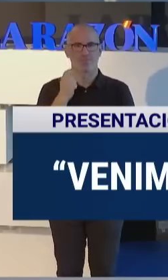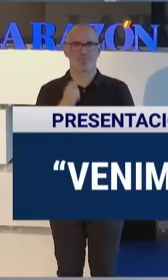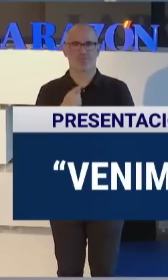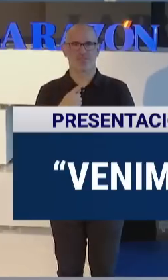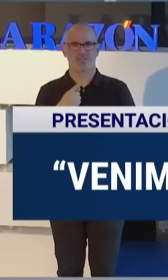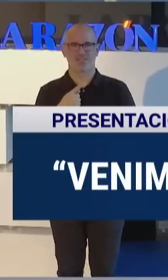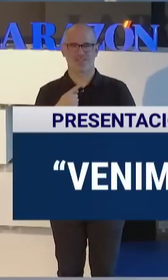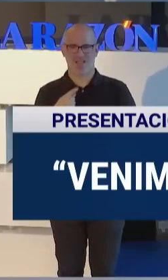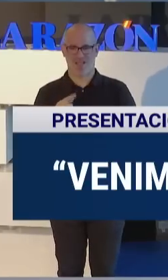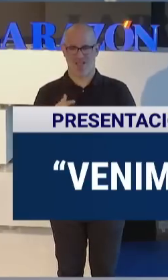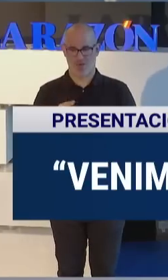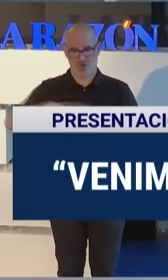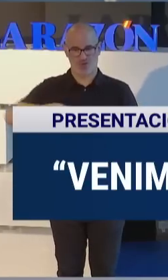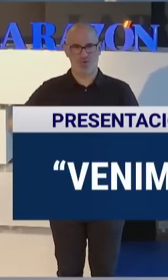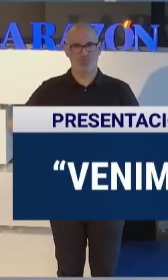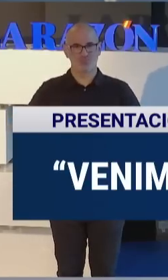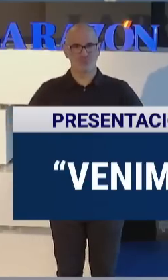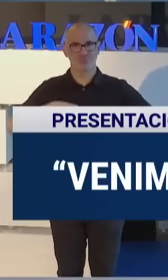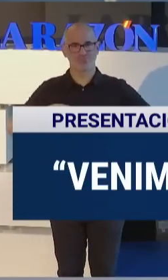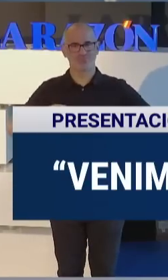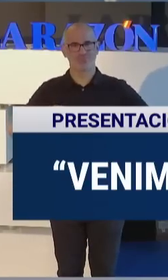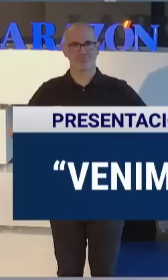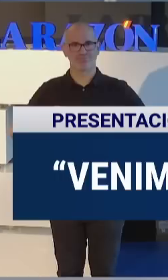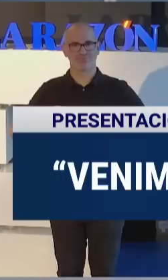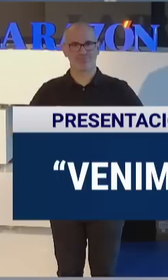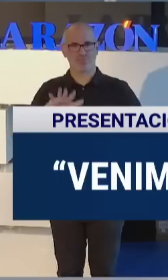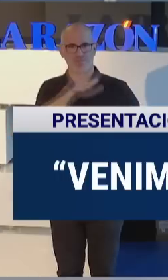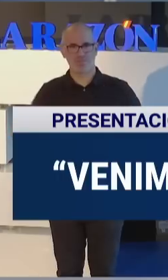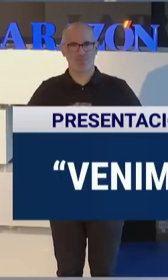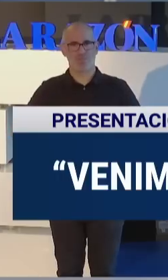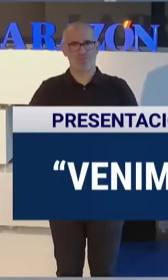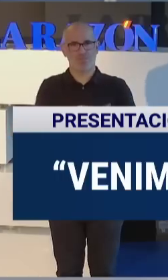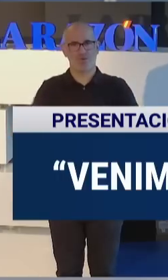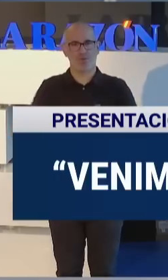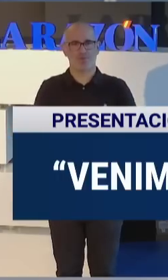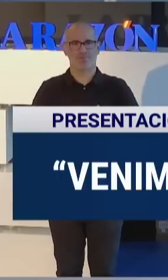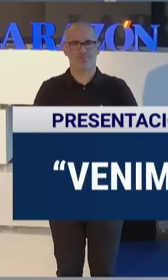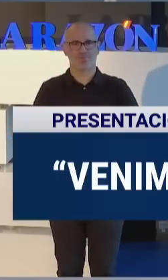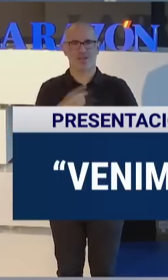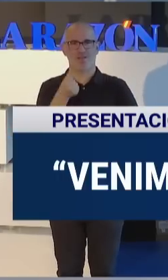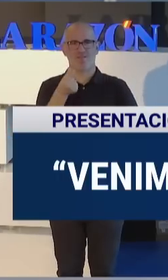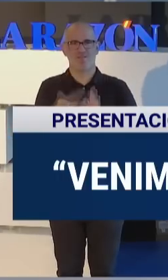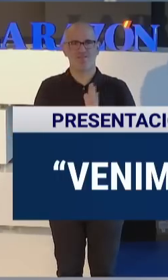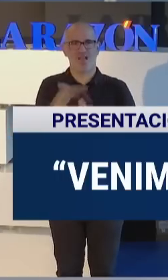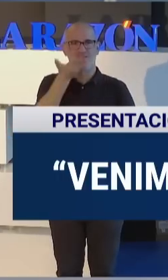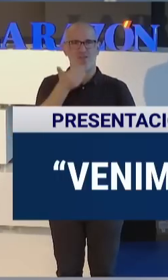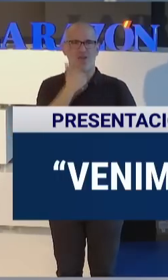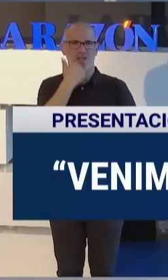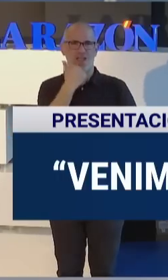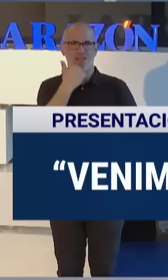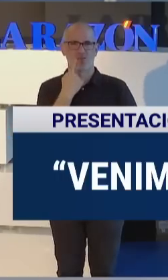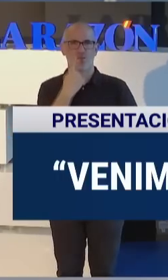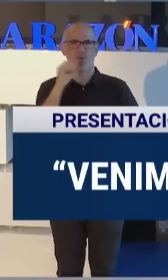idea. Cuando nosotros llegamos, la inflación estaba corriendo al ritmo